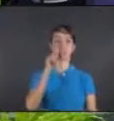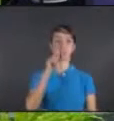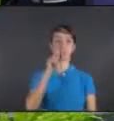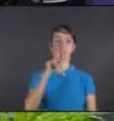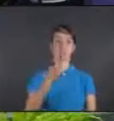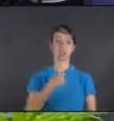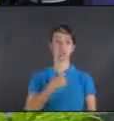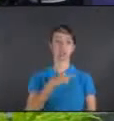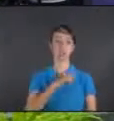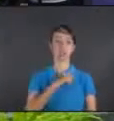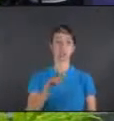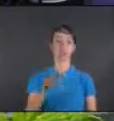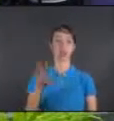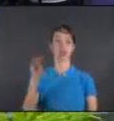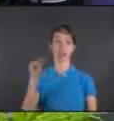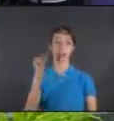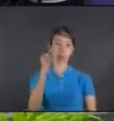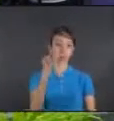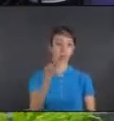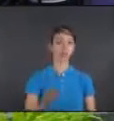Decían Ike.